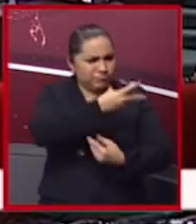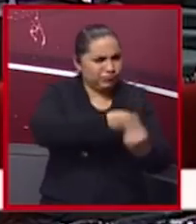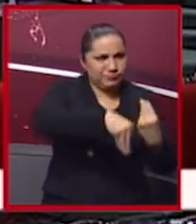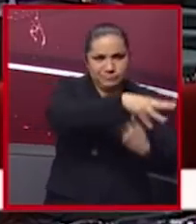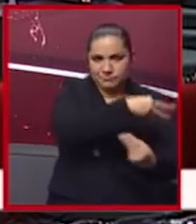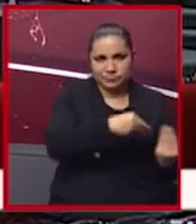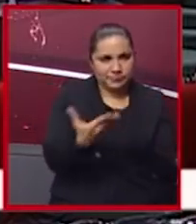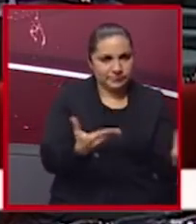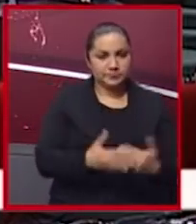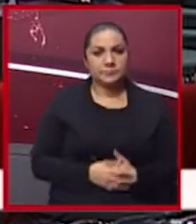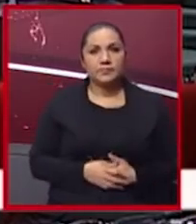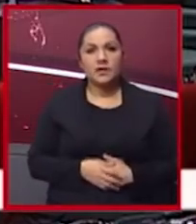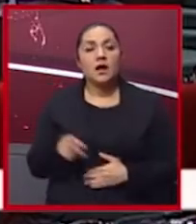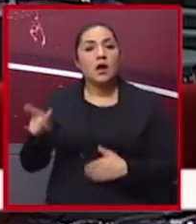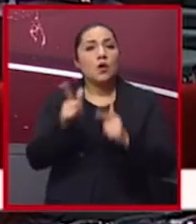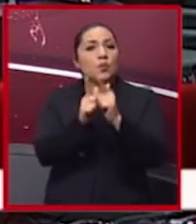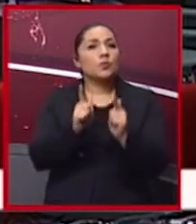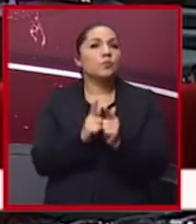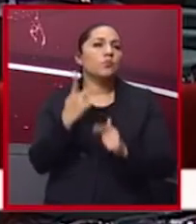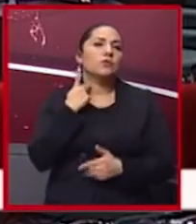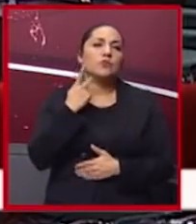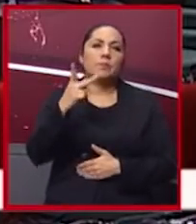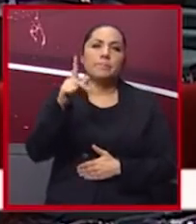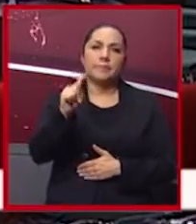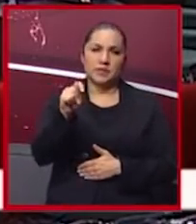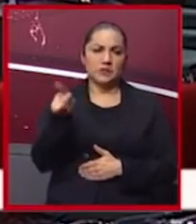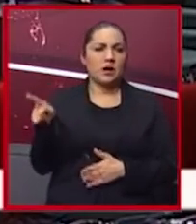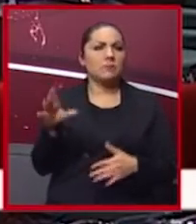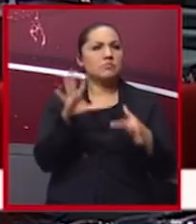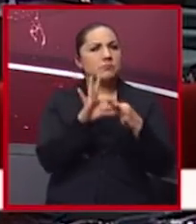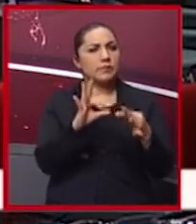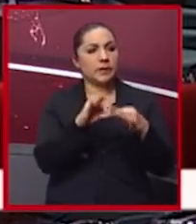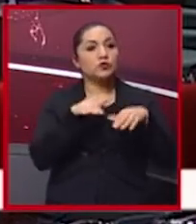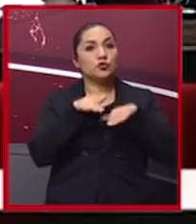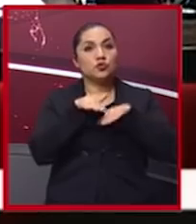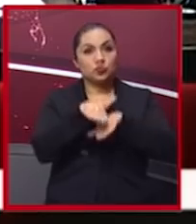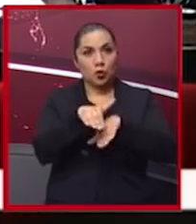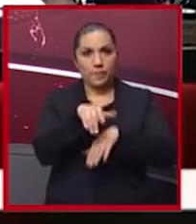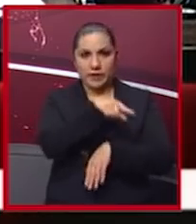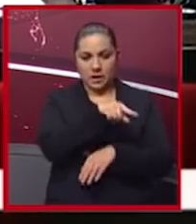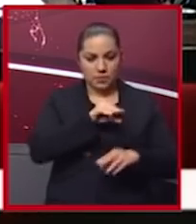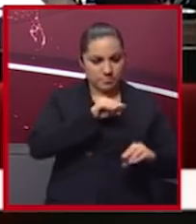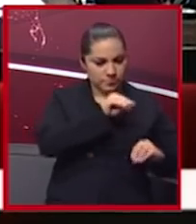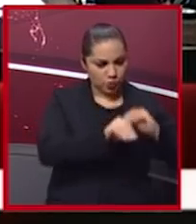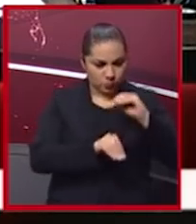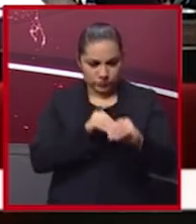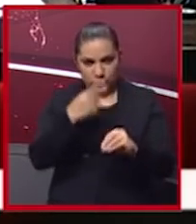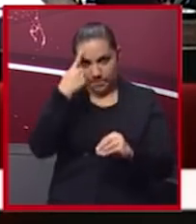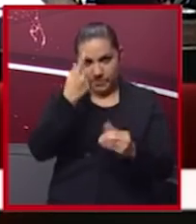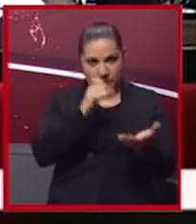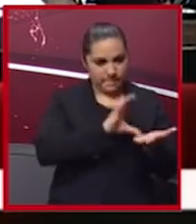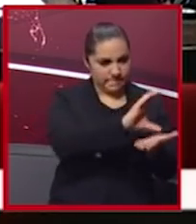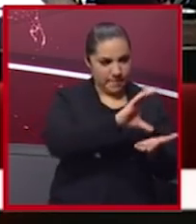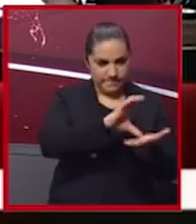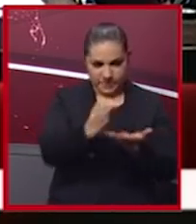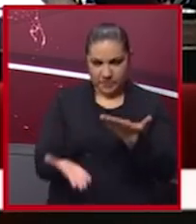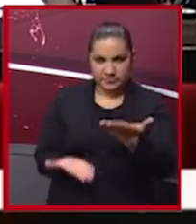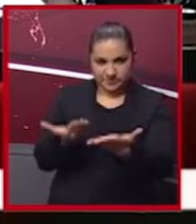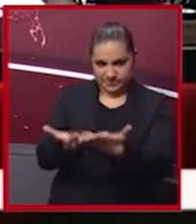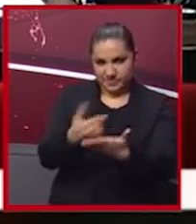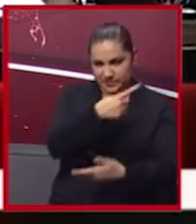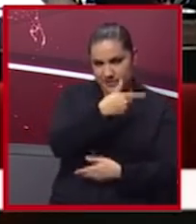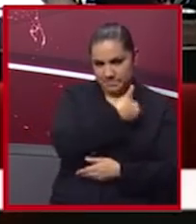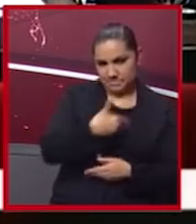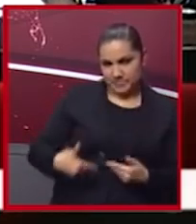El Partido del Trabajo refrendó su respaldo al proyecto de presupuesto de egresos presentado por el titular del Ejecutivo, el